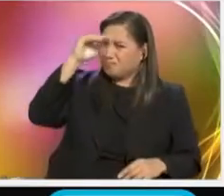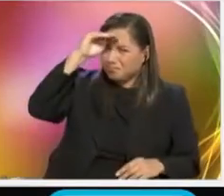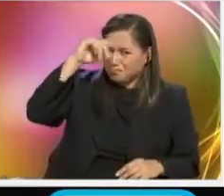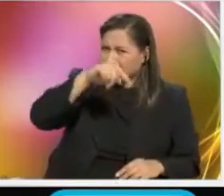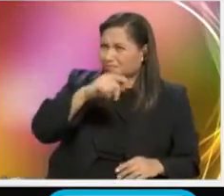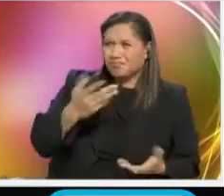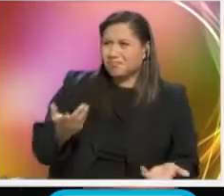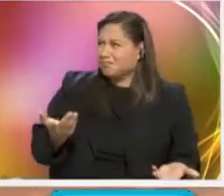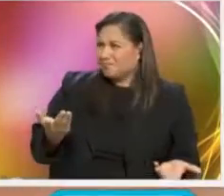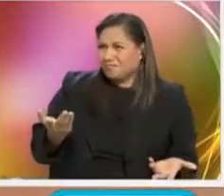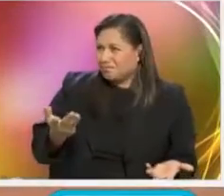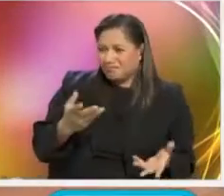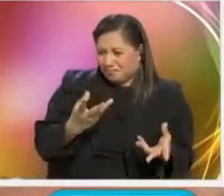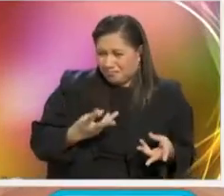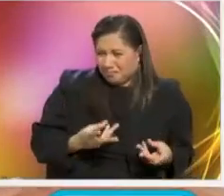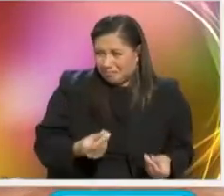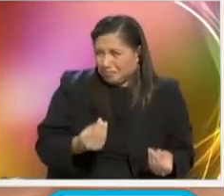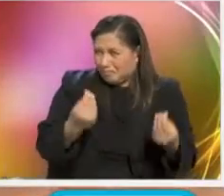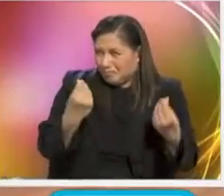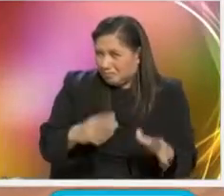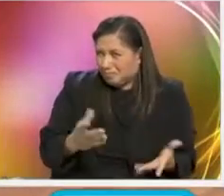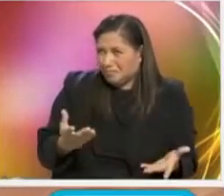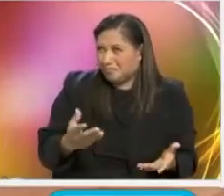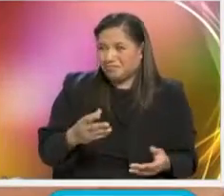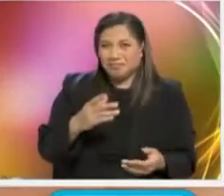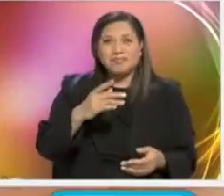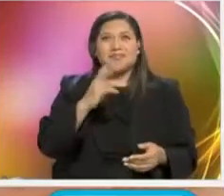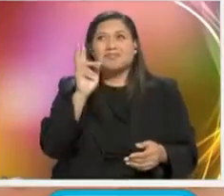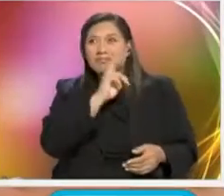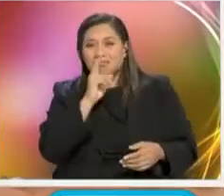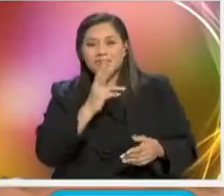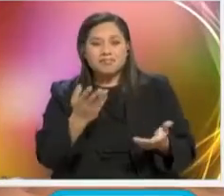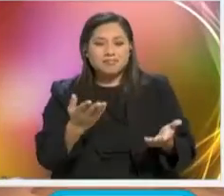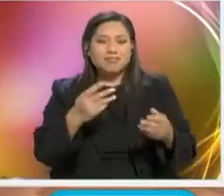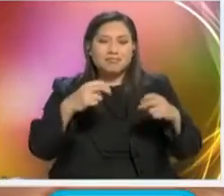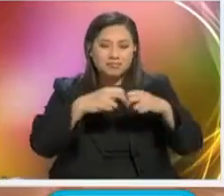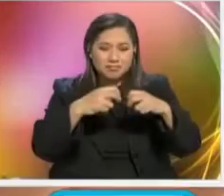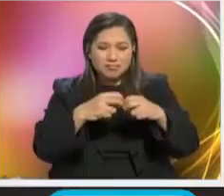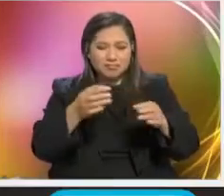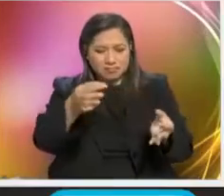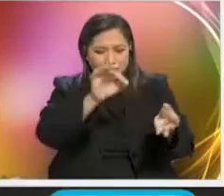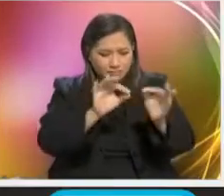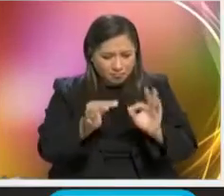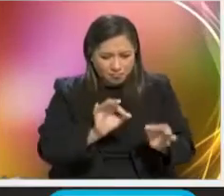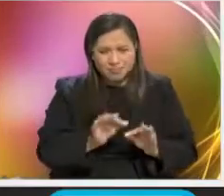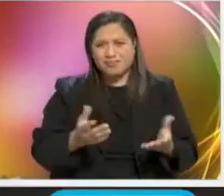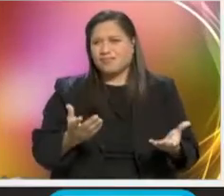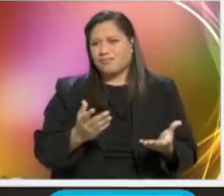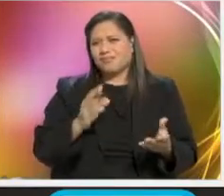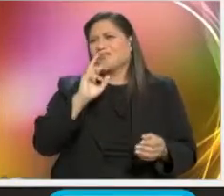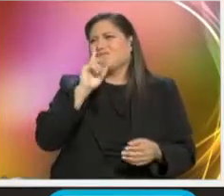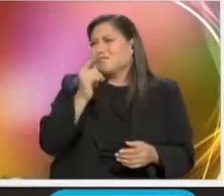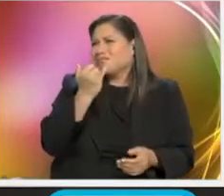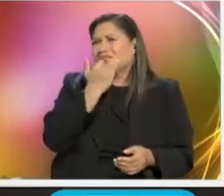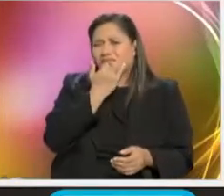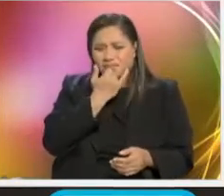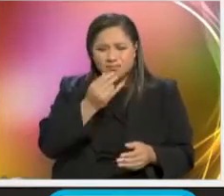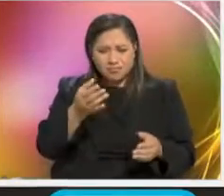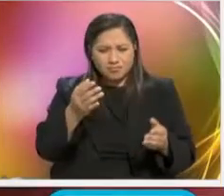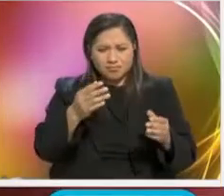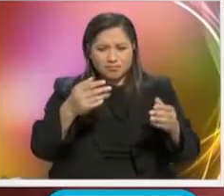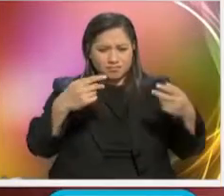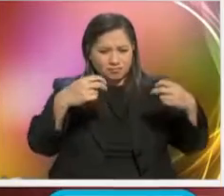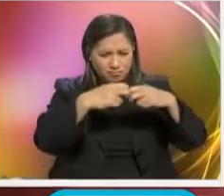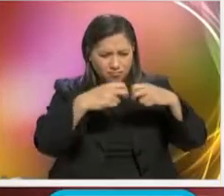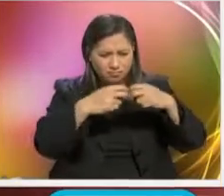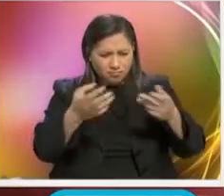es un desperdicio y no es bueno para la ecología, forrar los libros, entonces apeló, ¿no? a no forrarlos por